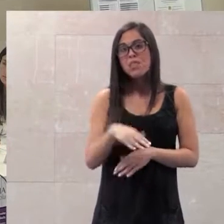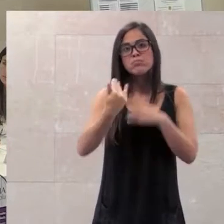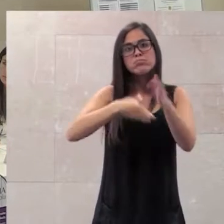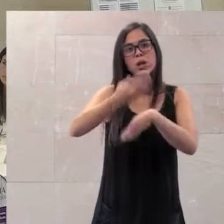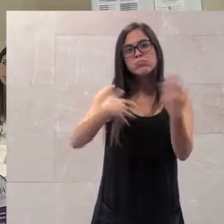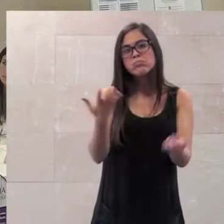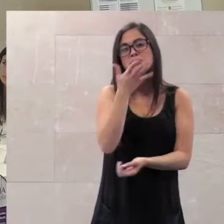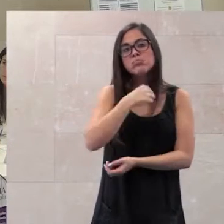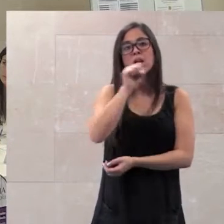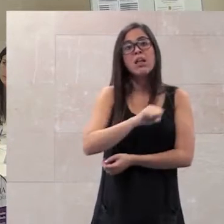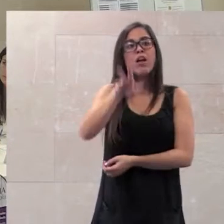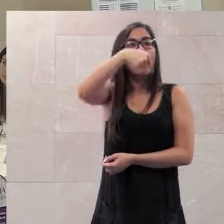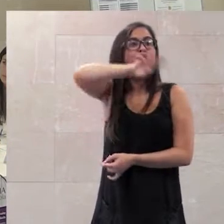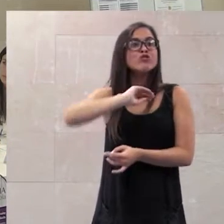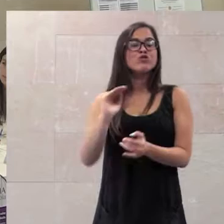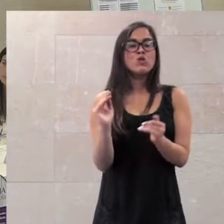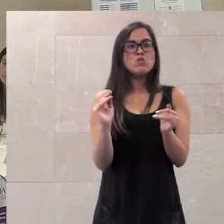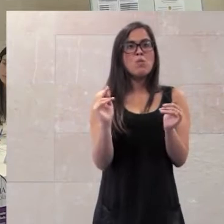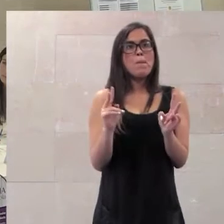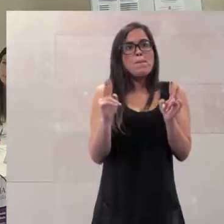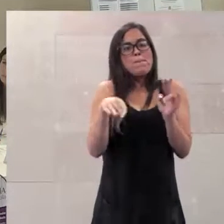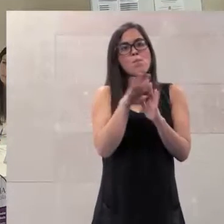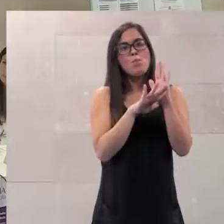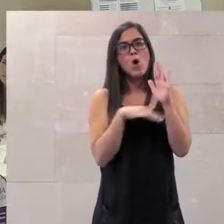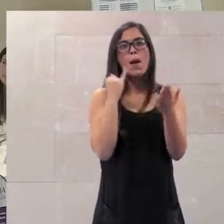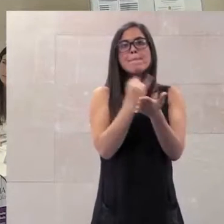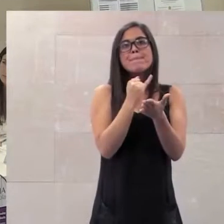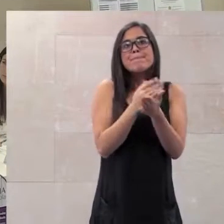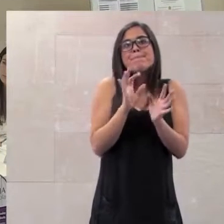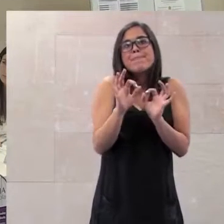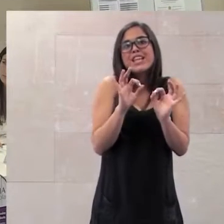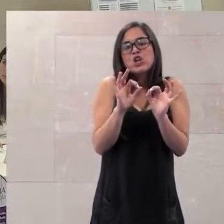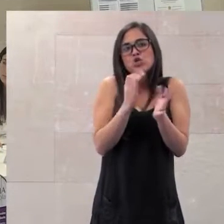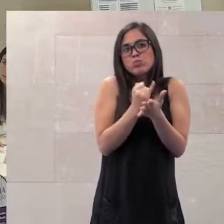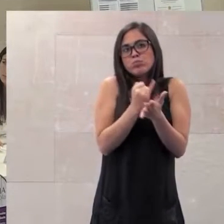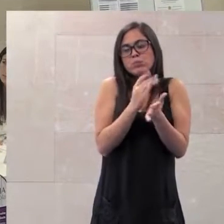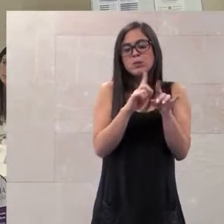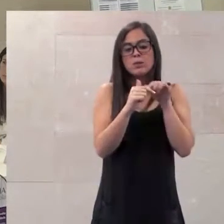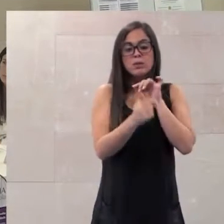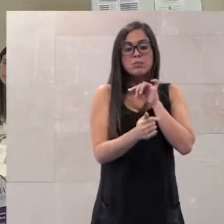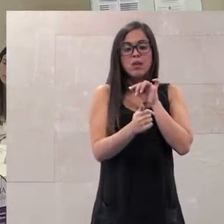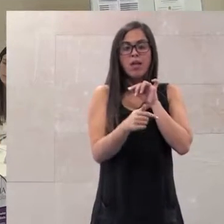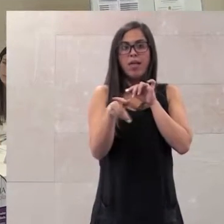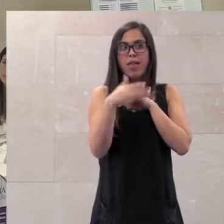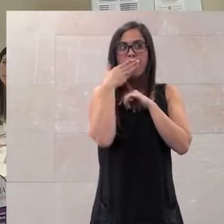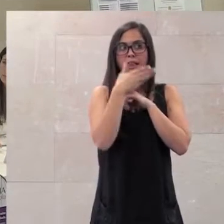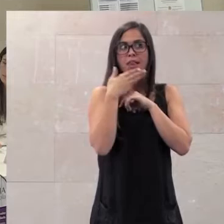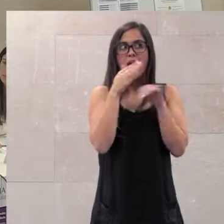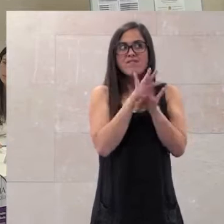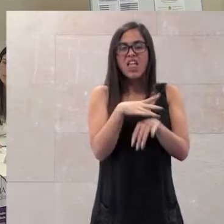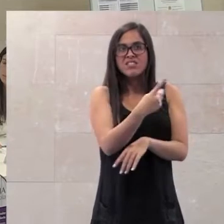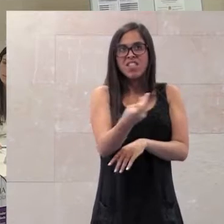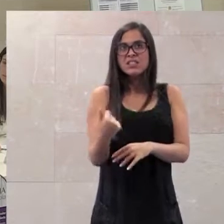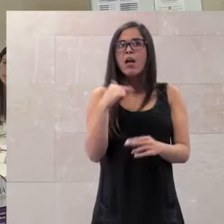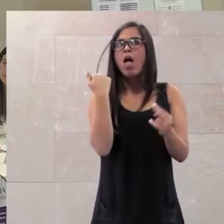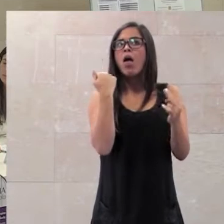poquito así como en clave piloto, ya sé que no es concretamente de la escuela, pero sí por ver también cómo las escuelas luego han dado paso a poder dar respuesta a unas necesidades